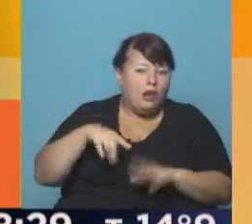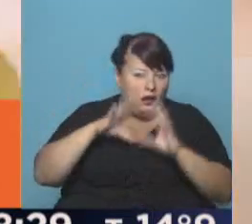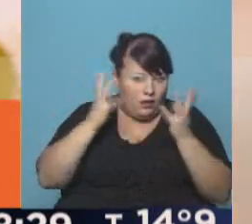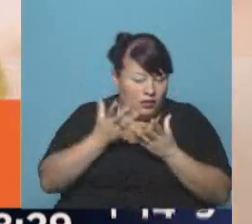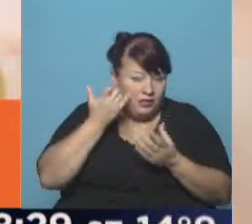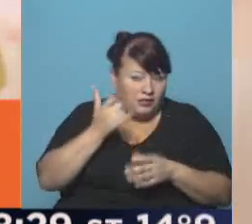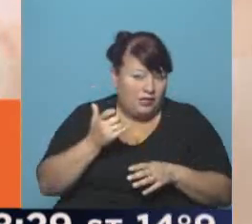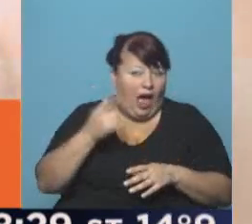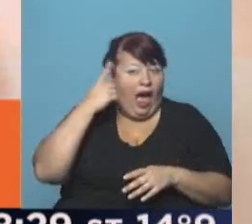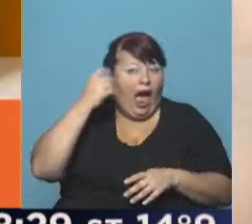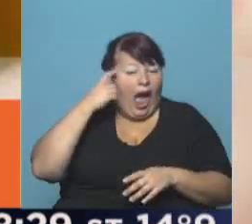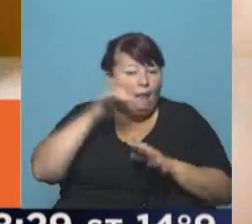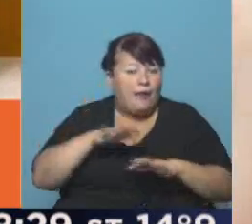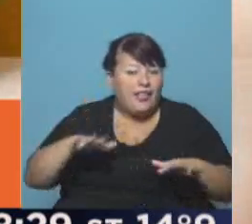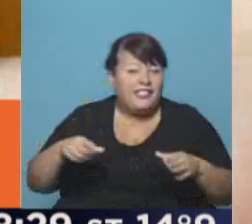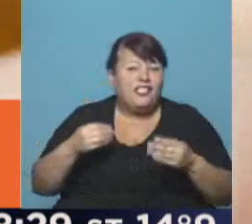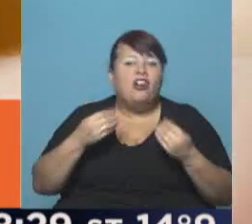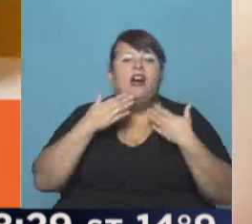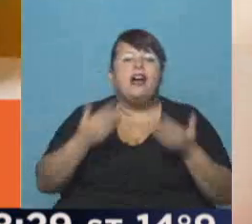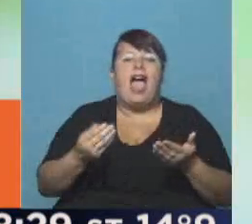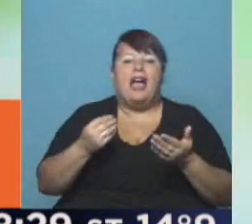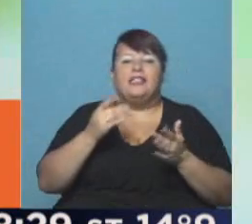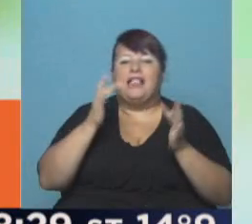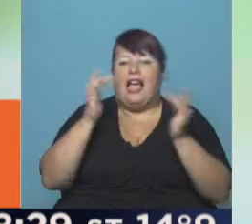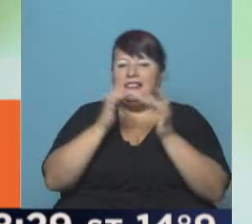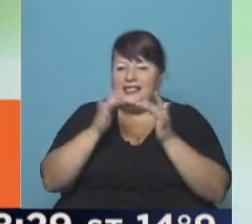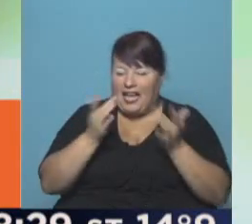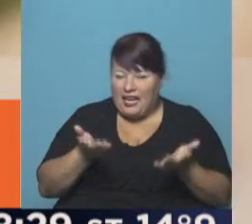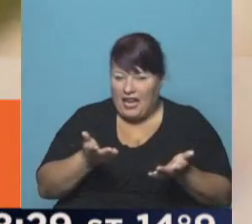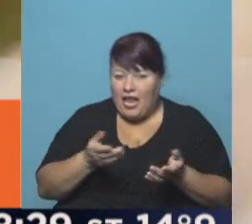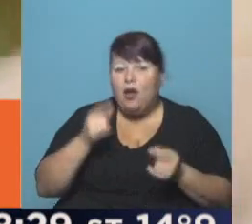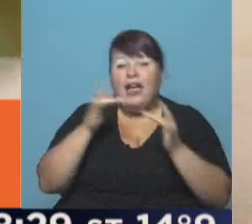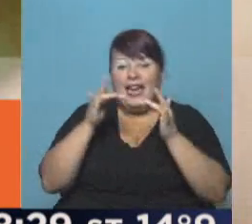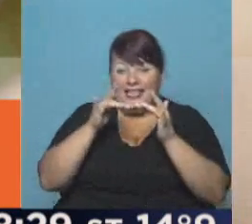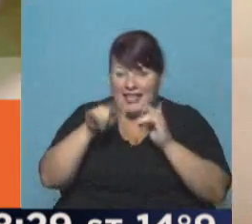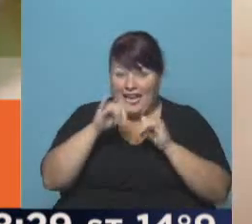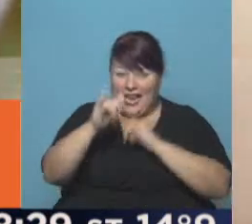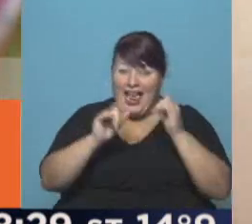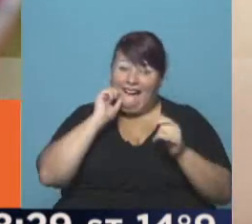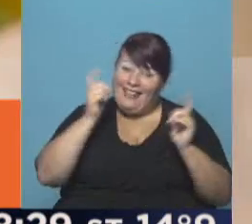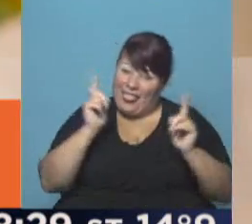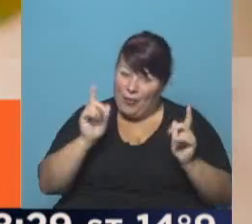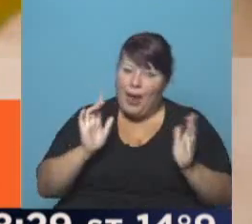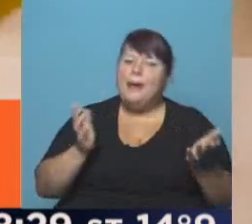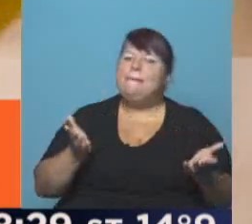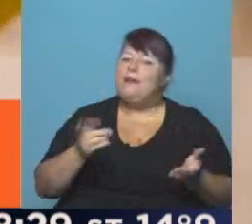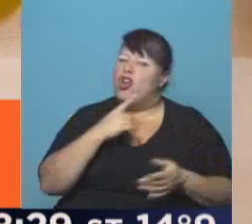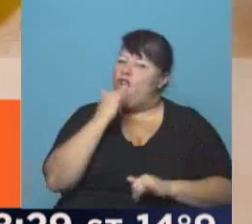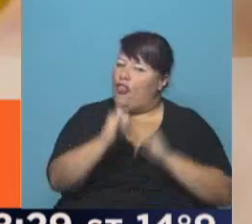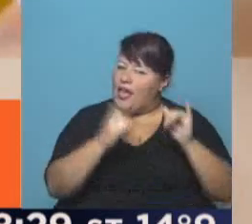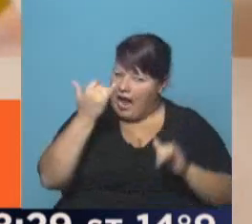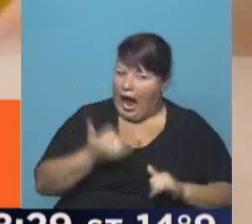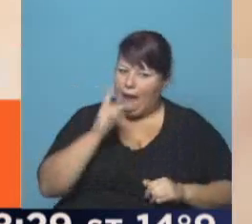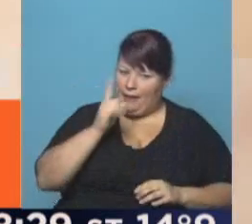que han aprendido los chicos a través de un tutorial? Porque el tutorial resulta divertido, pero no advierte sobre